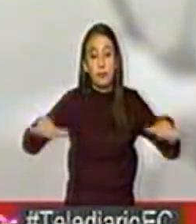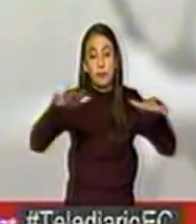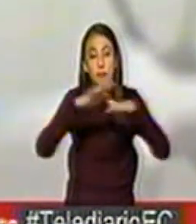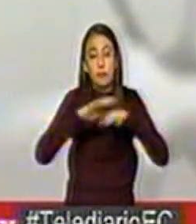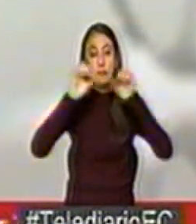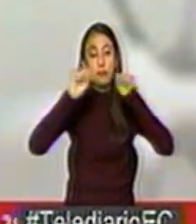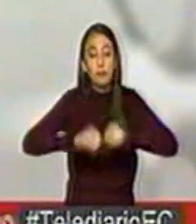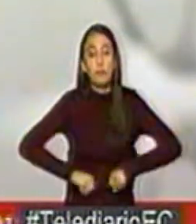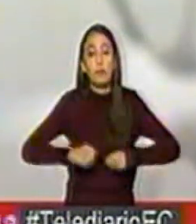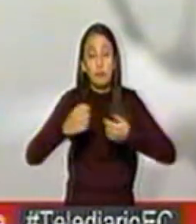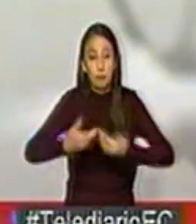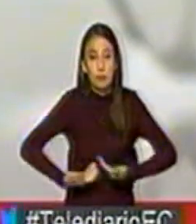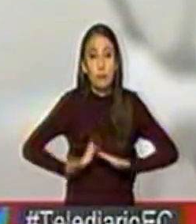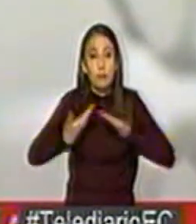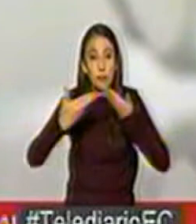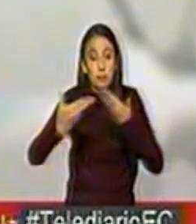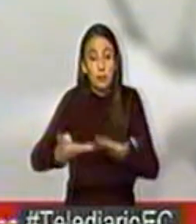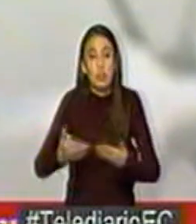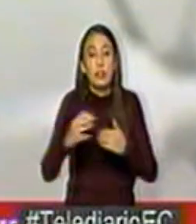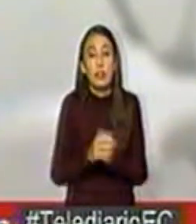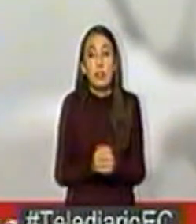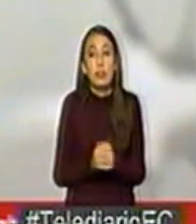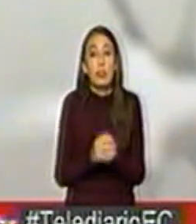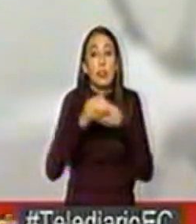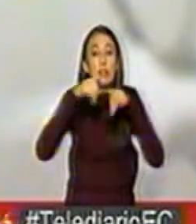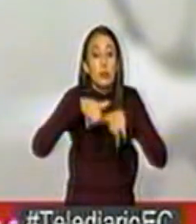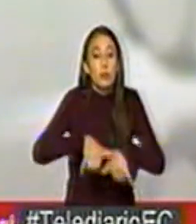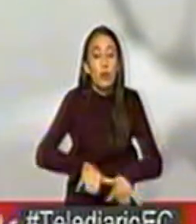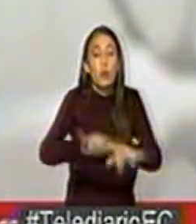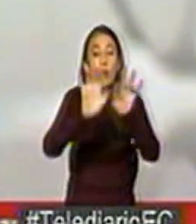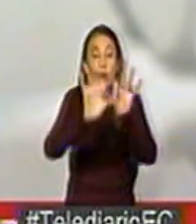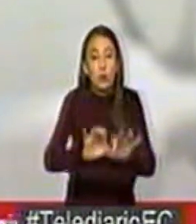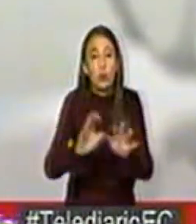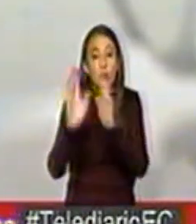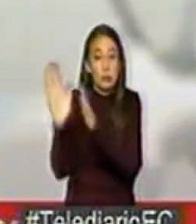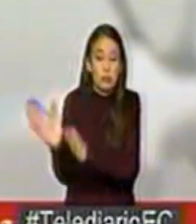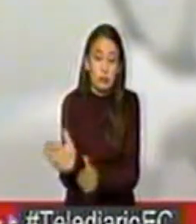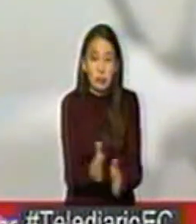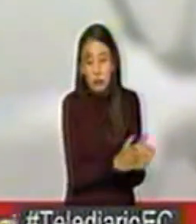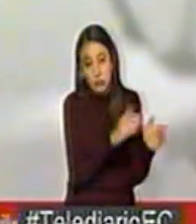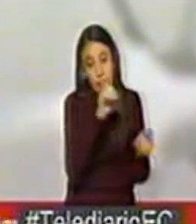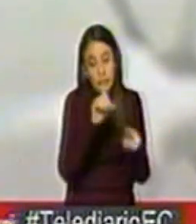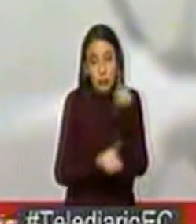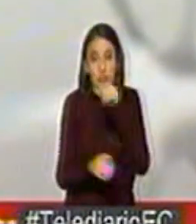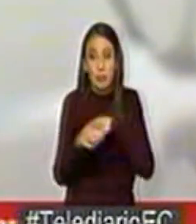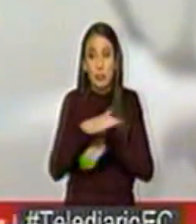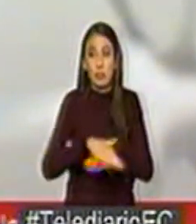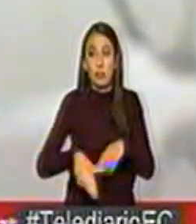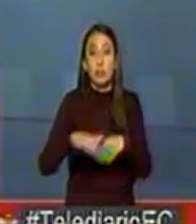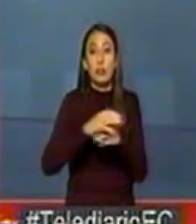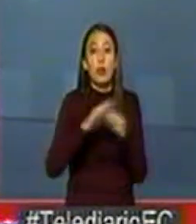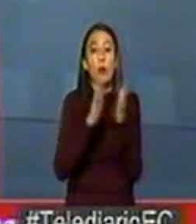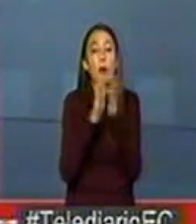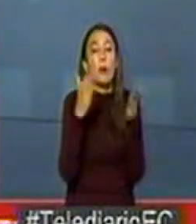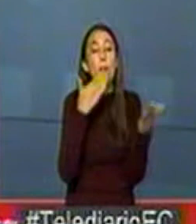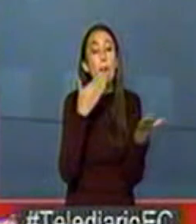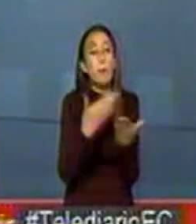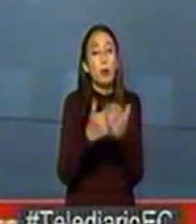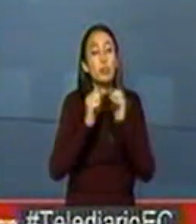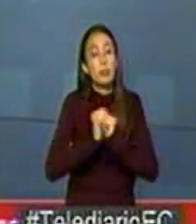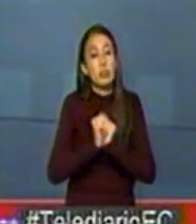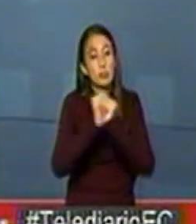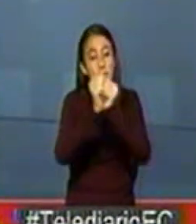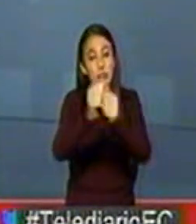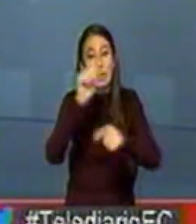Salud, la disponibilidad de esa continuidad y esa sobrevida del órgano trasplantado. Muchísimas gracias por acompañarnos.